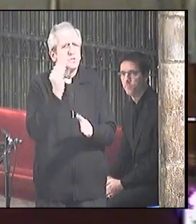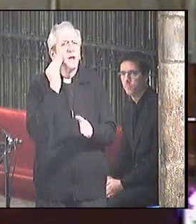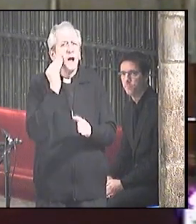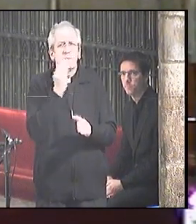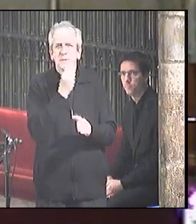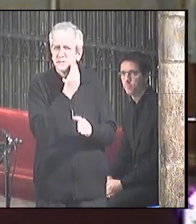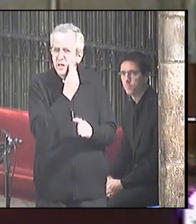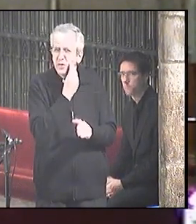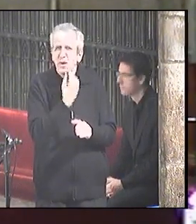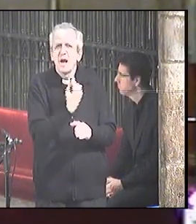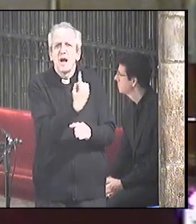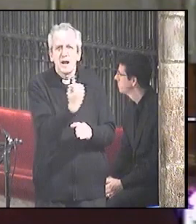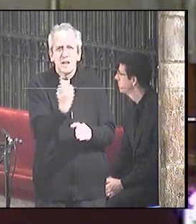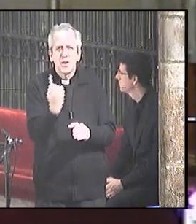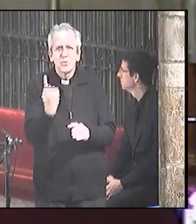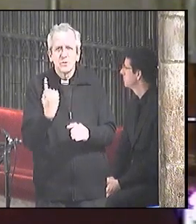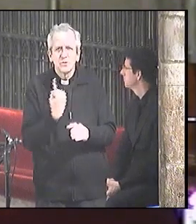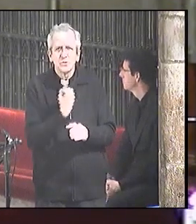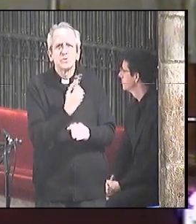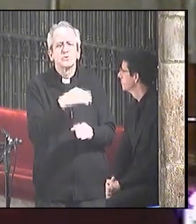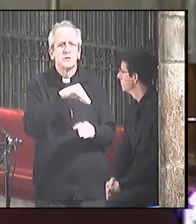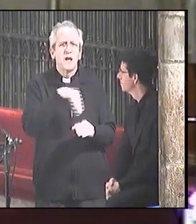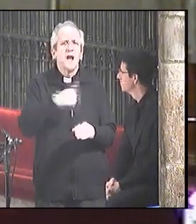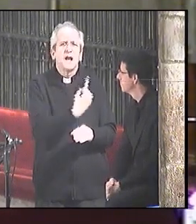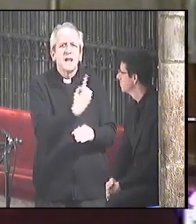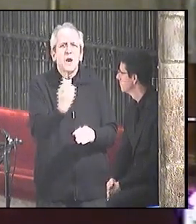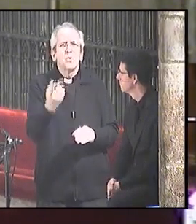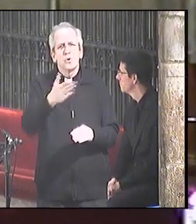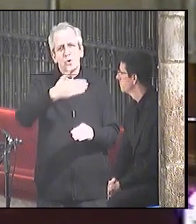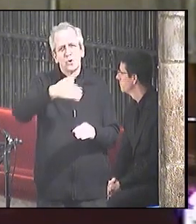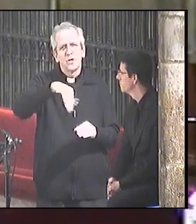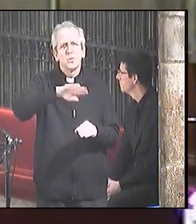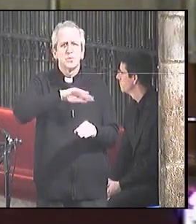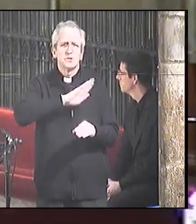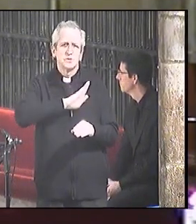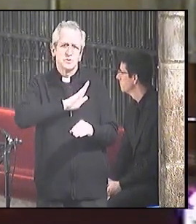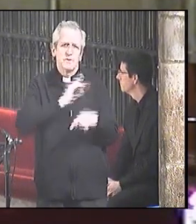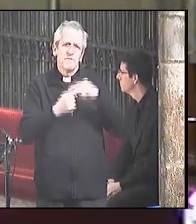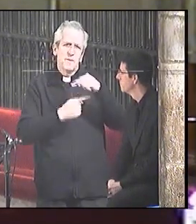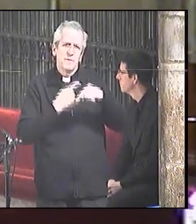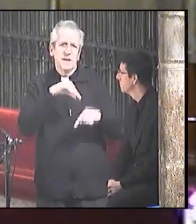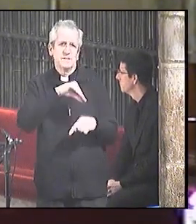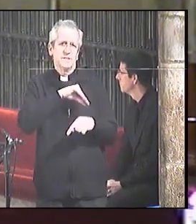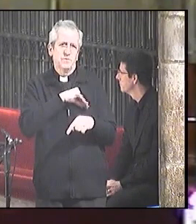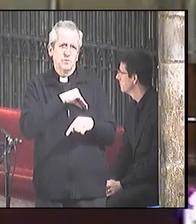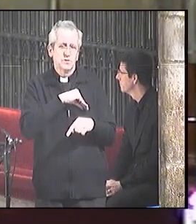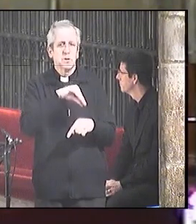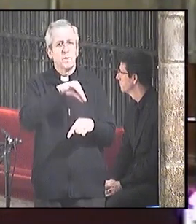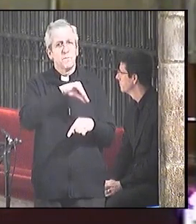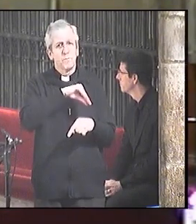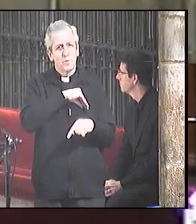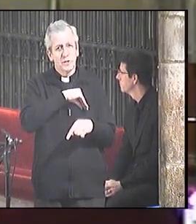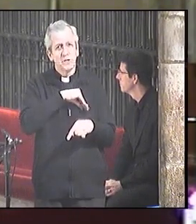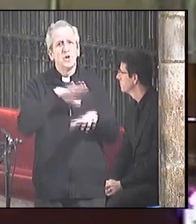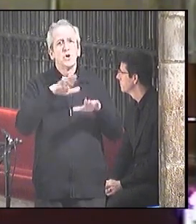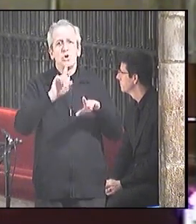difuntos. Te besa a ti, me besa a mí, pecador. Y muerte no es morir si yo estoy